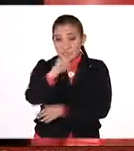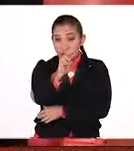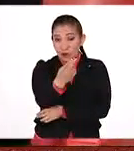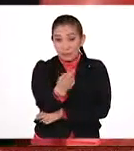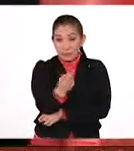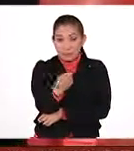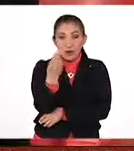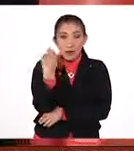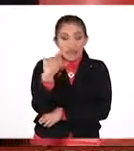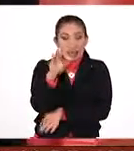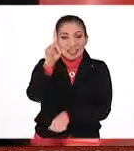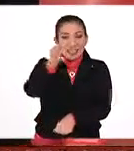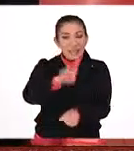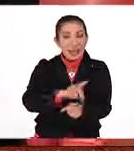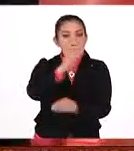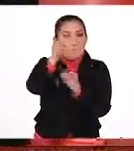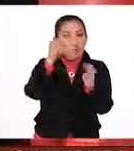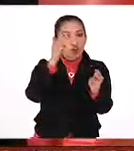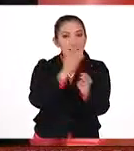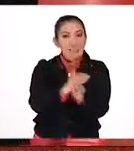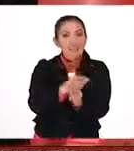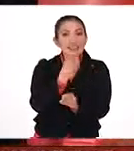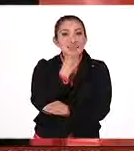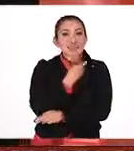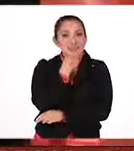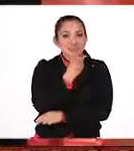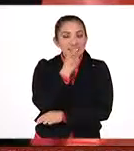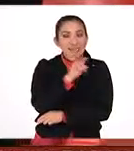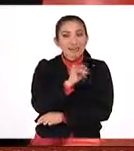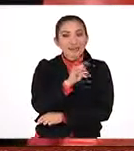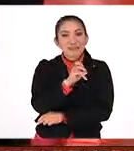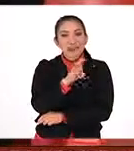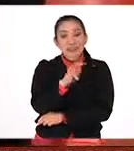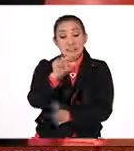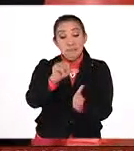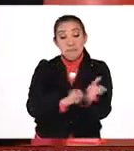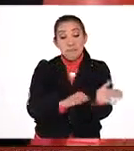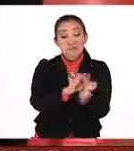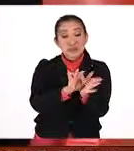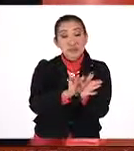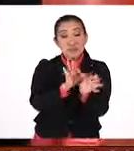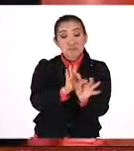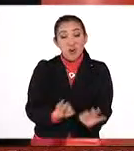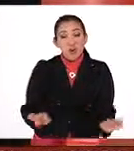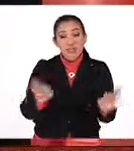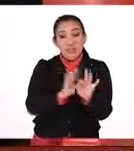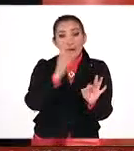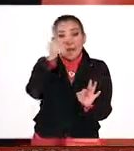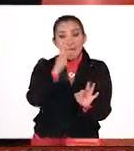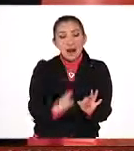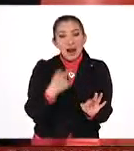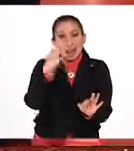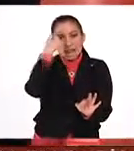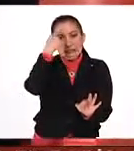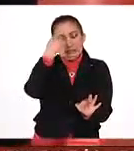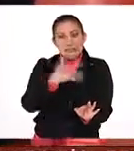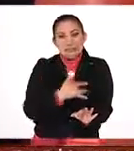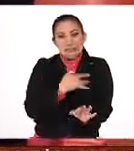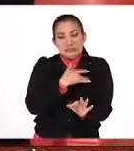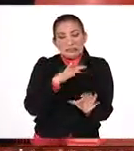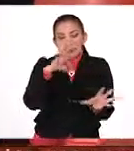fue el día mundial de la diabetes un mes y una fecha importante para tener una concientización